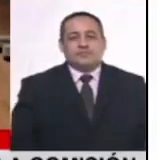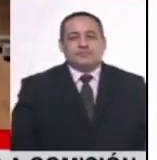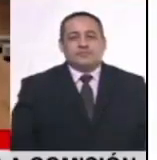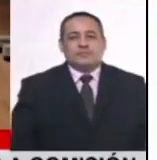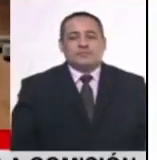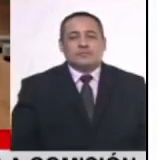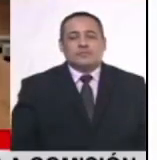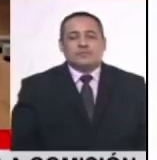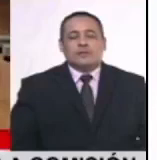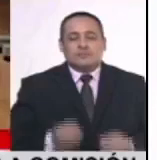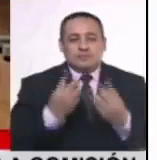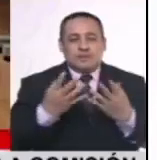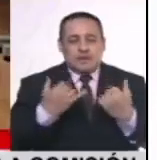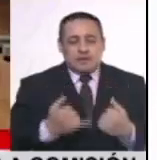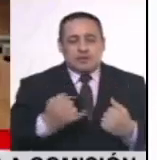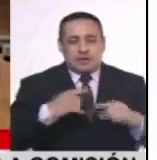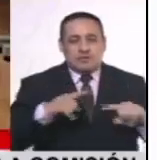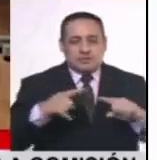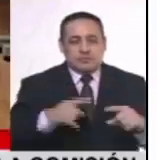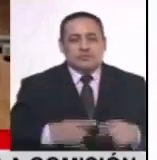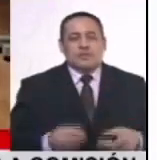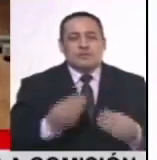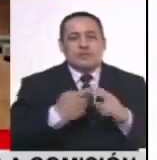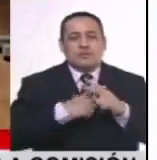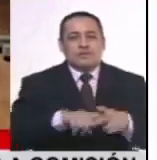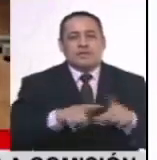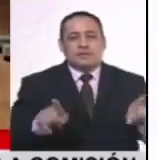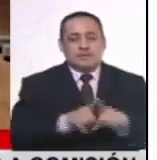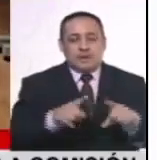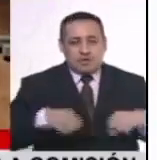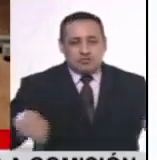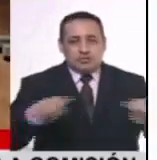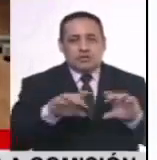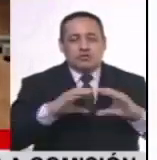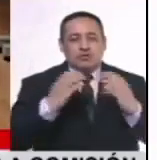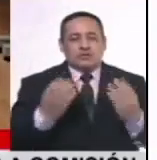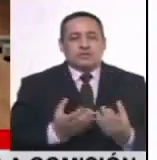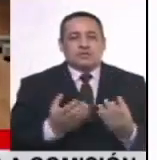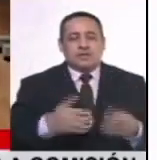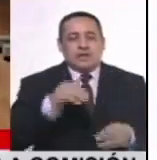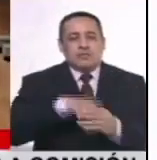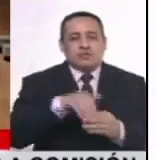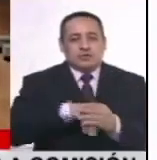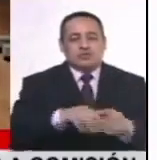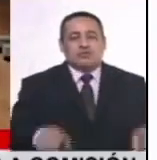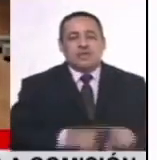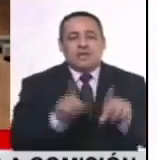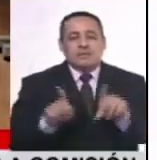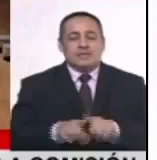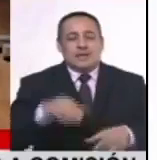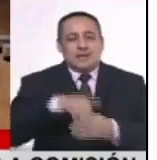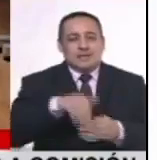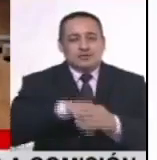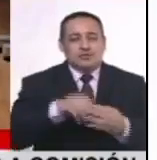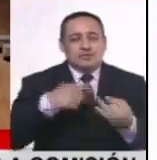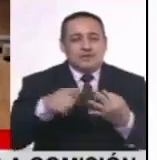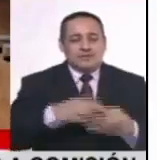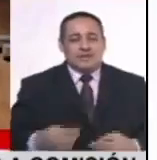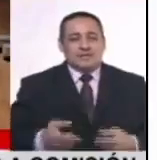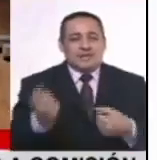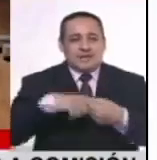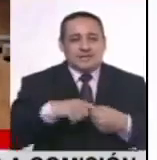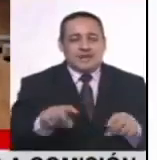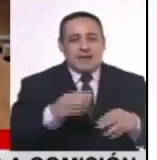Conforme, señor congresista coordinador, vamos a proceder, señores congresistas, a la votación de la elección de los integrantes de la